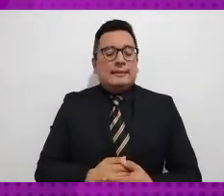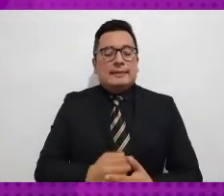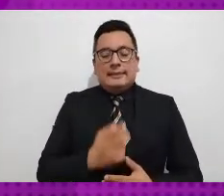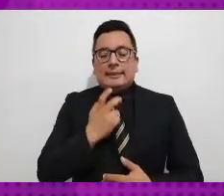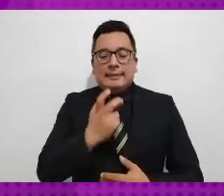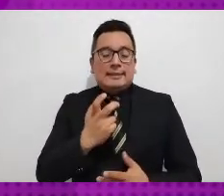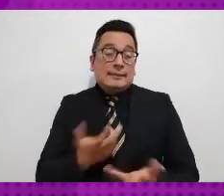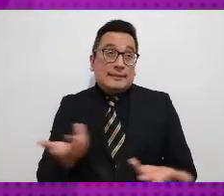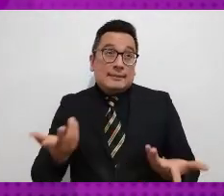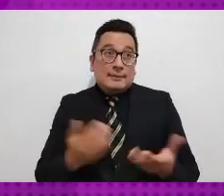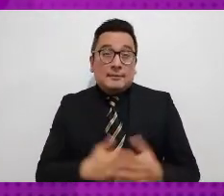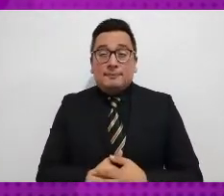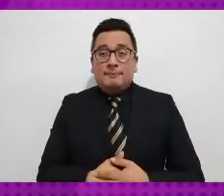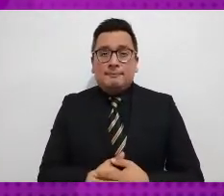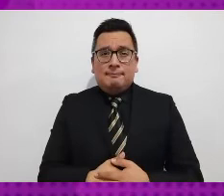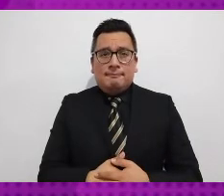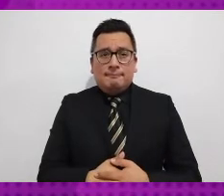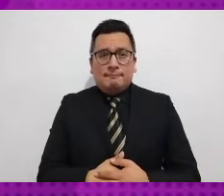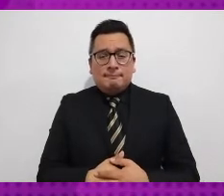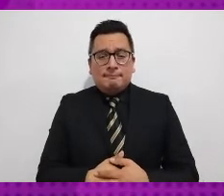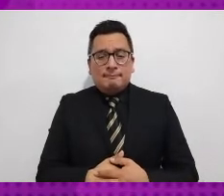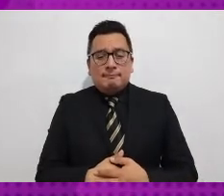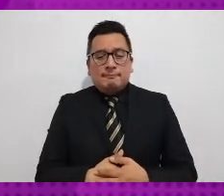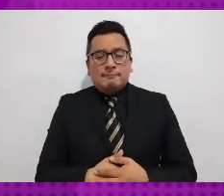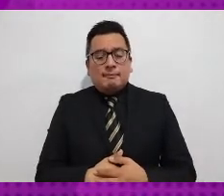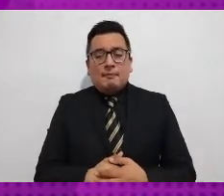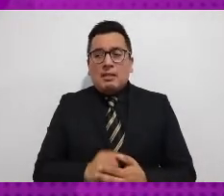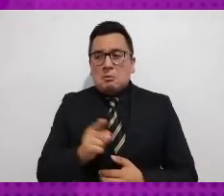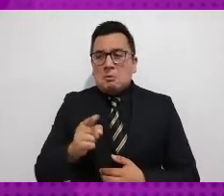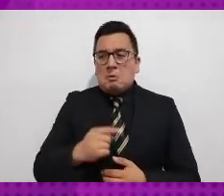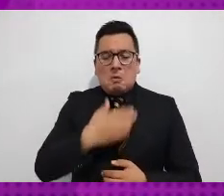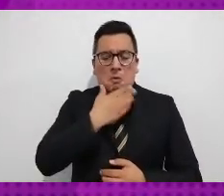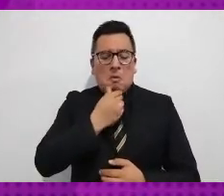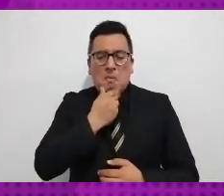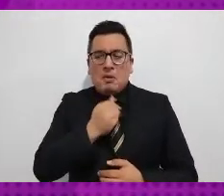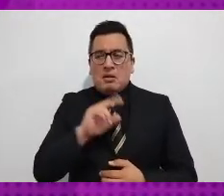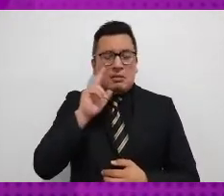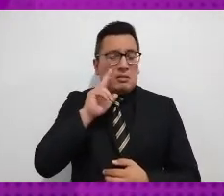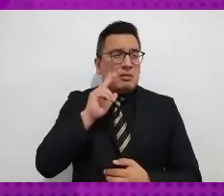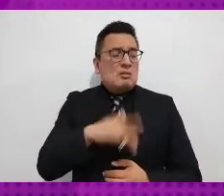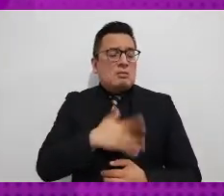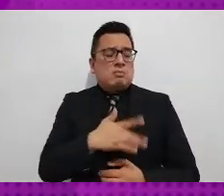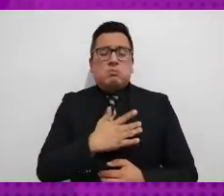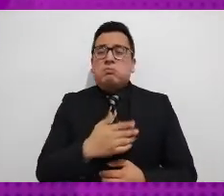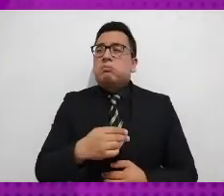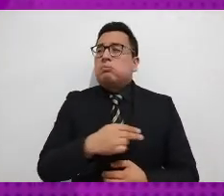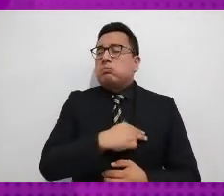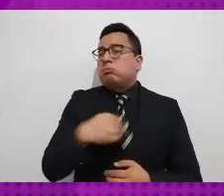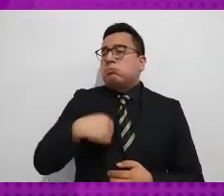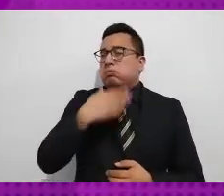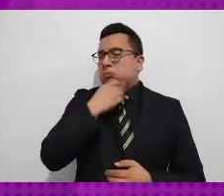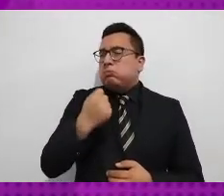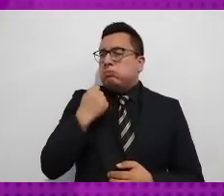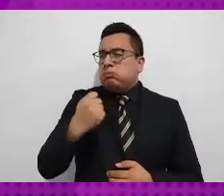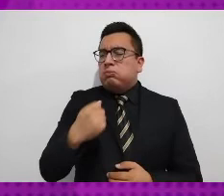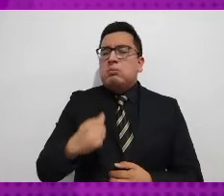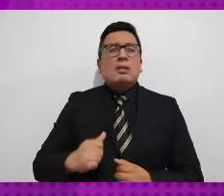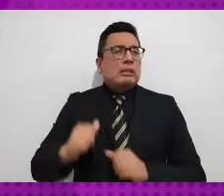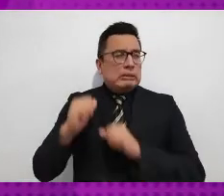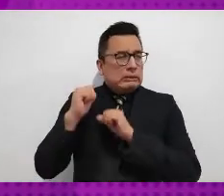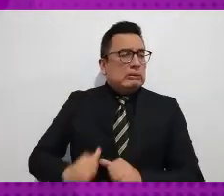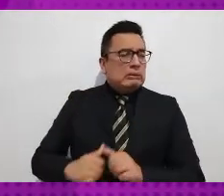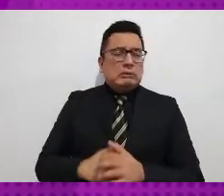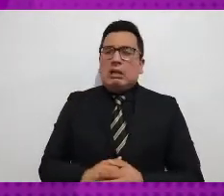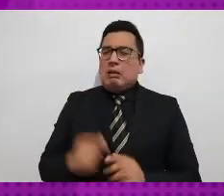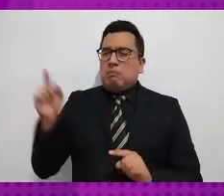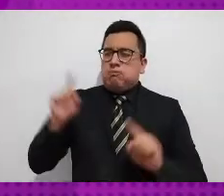pero es nada más que machista, ¿no? Heteropatriarcal es que las personas heterosexuales controlan el poder, bueno, es una terminología